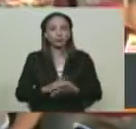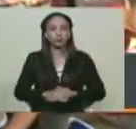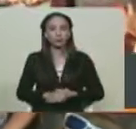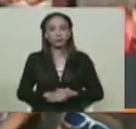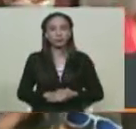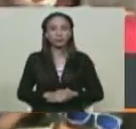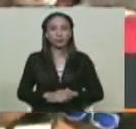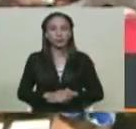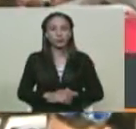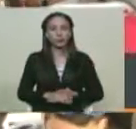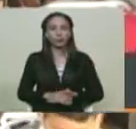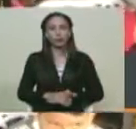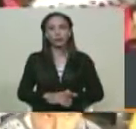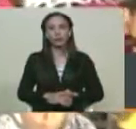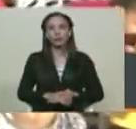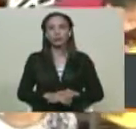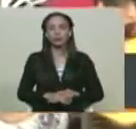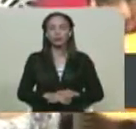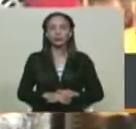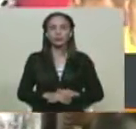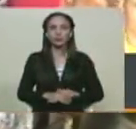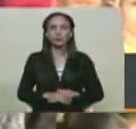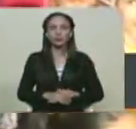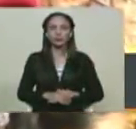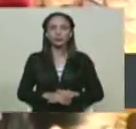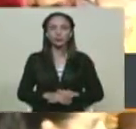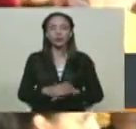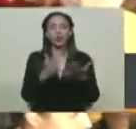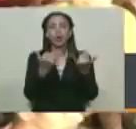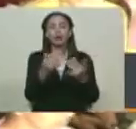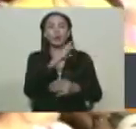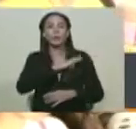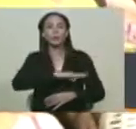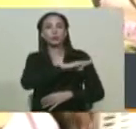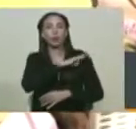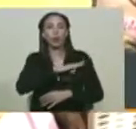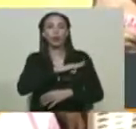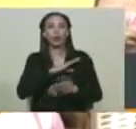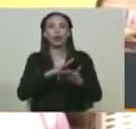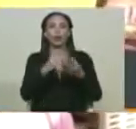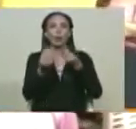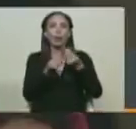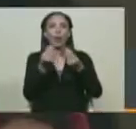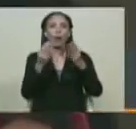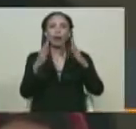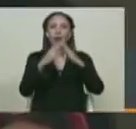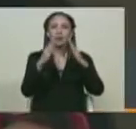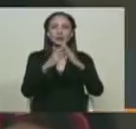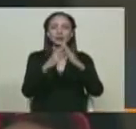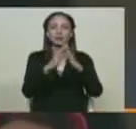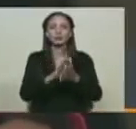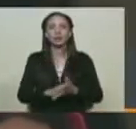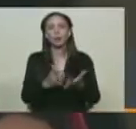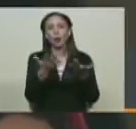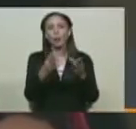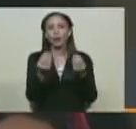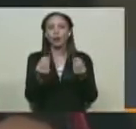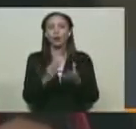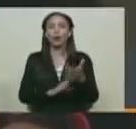Camarada Blanca Cao, la gran misión Hogares de la Patria pasa